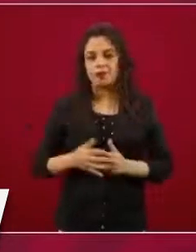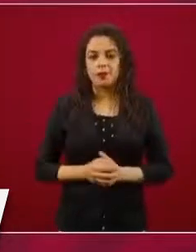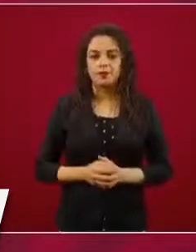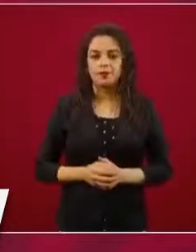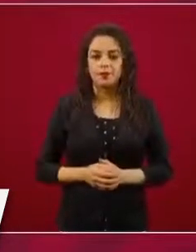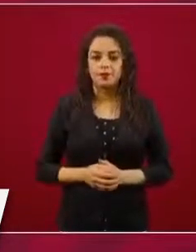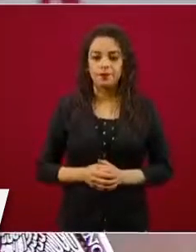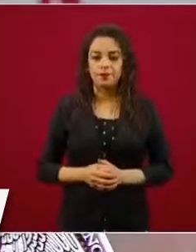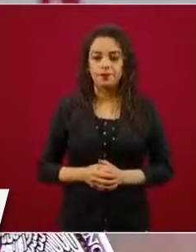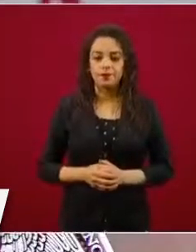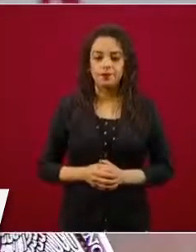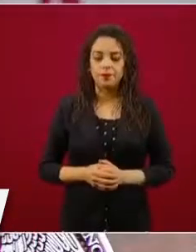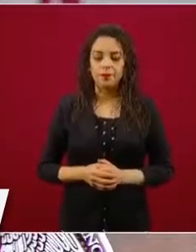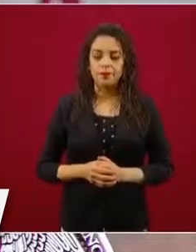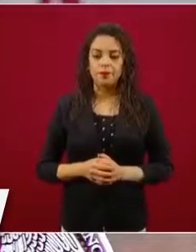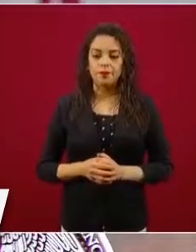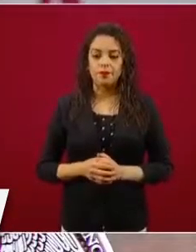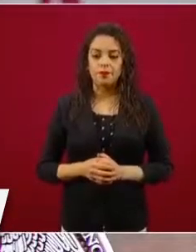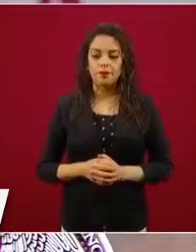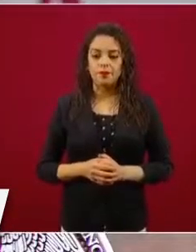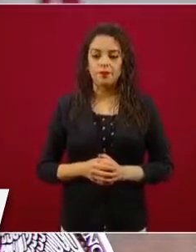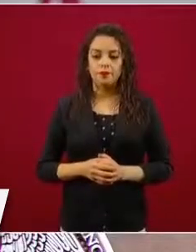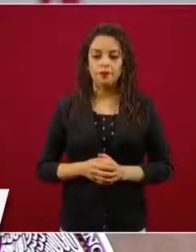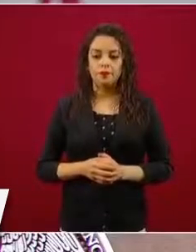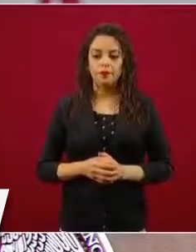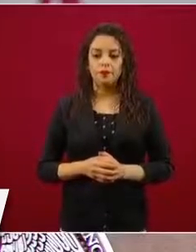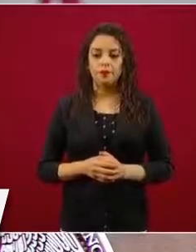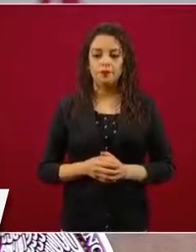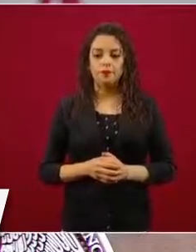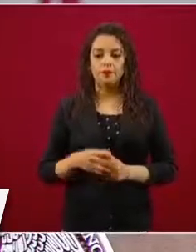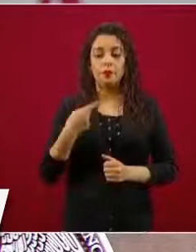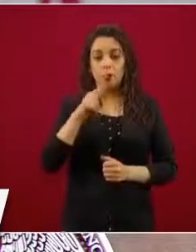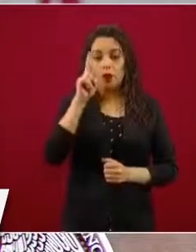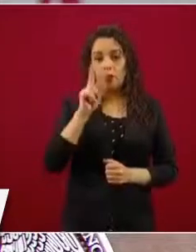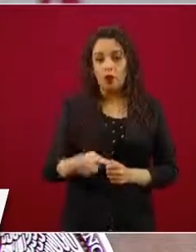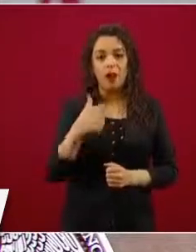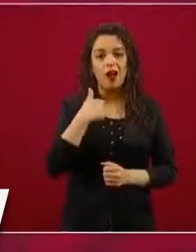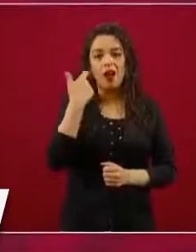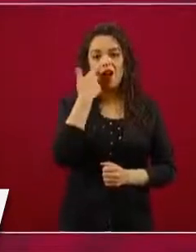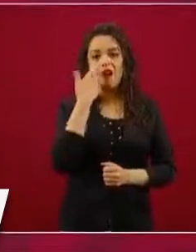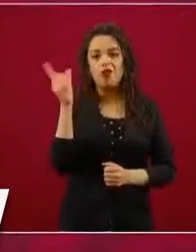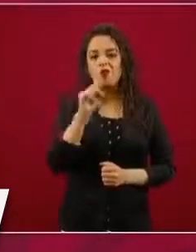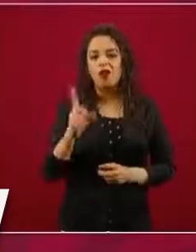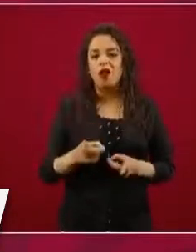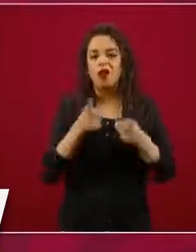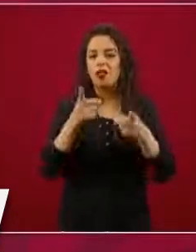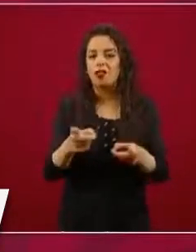es de dar un mal ejemplo. Además,